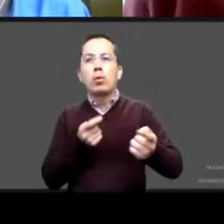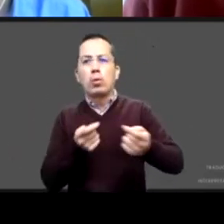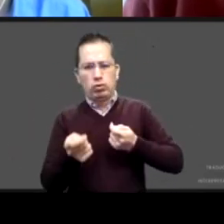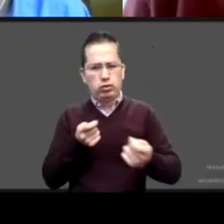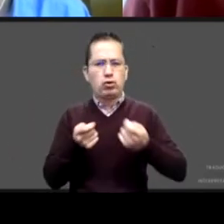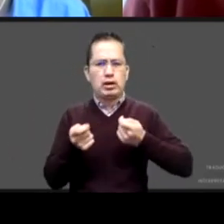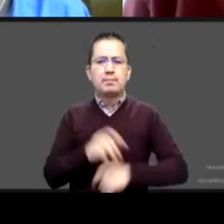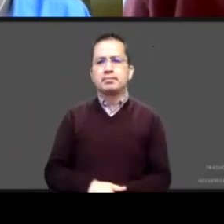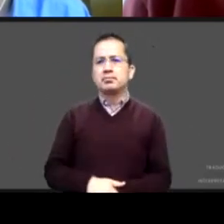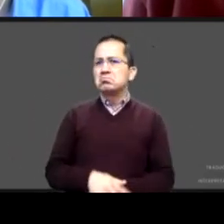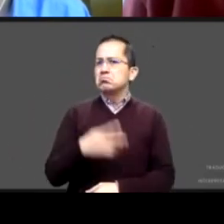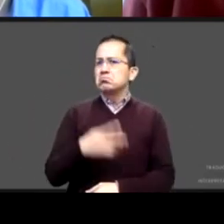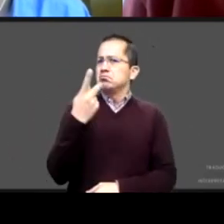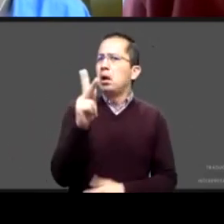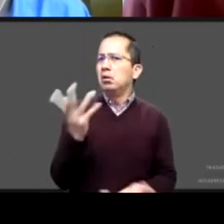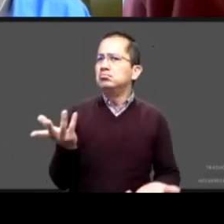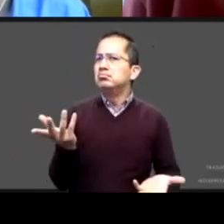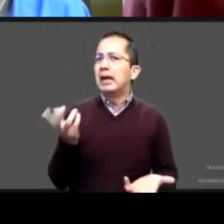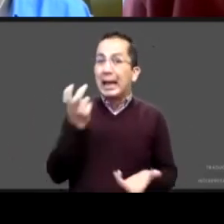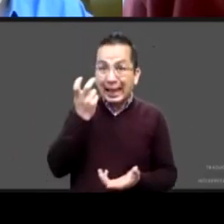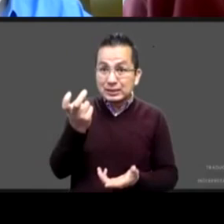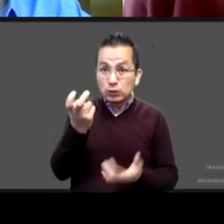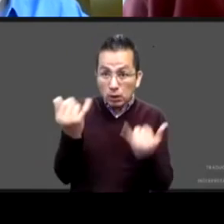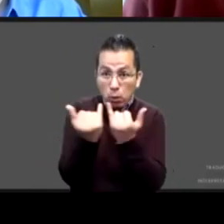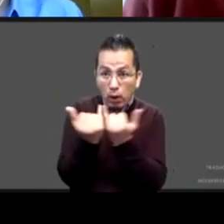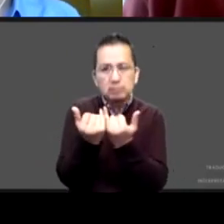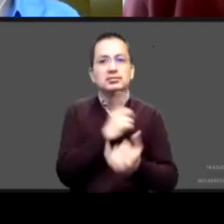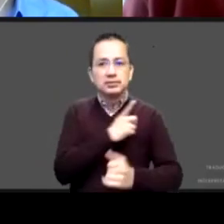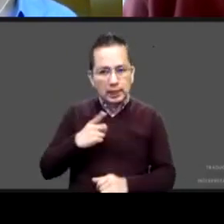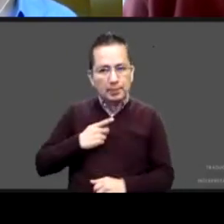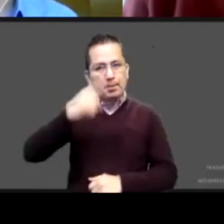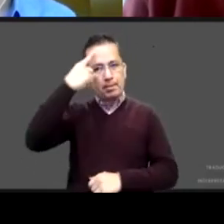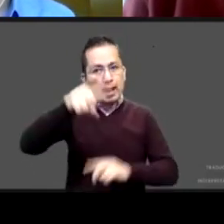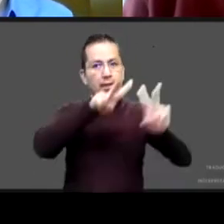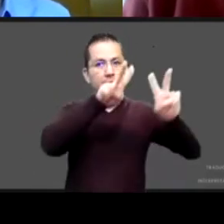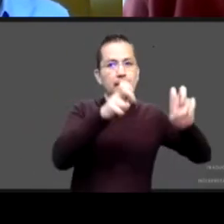niñas y adolescentes. Y creo que esto tiene que ver nuevamente